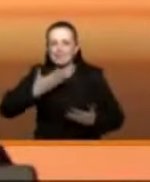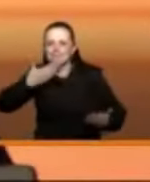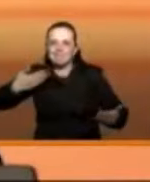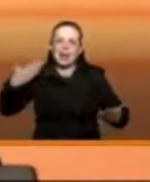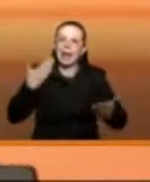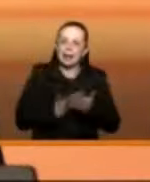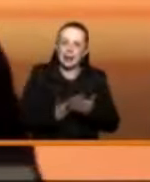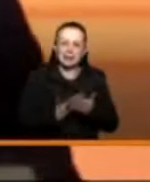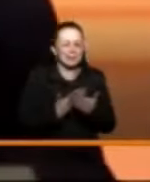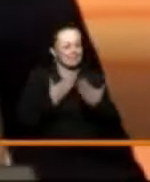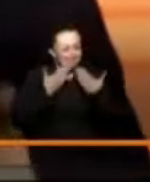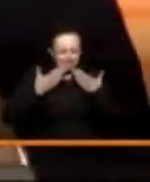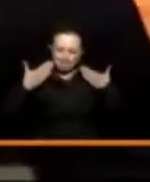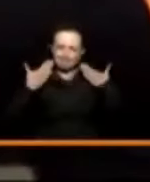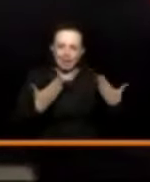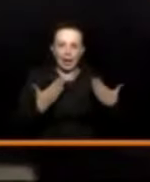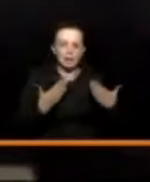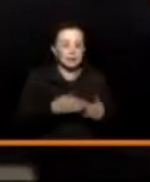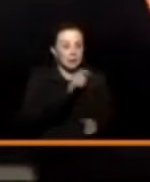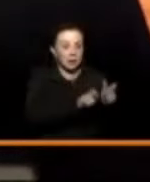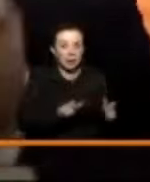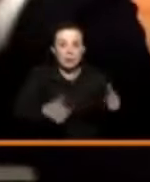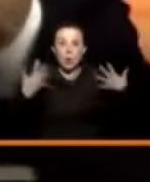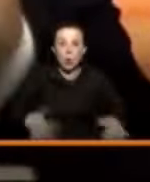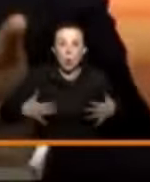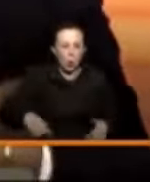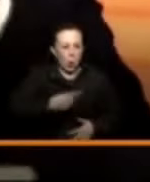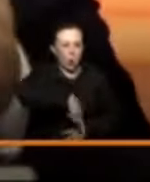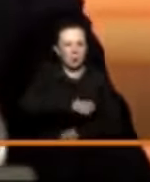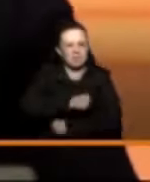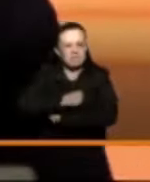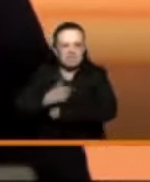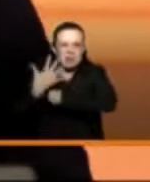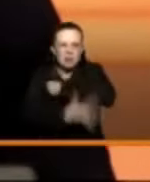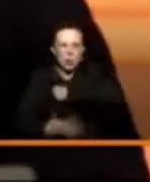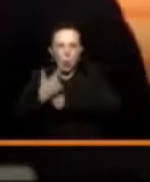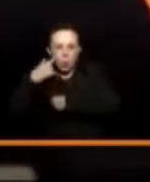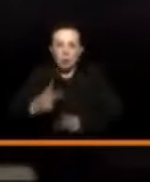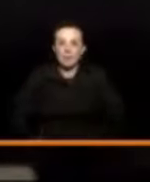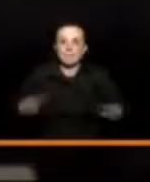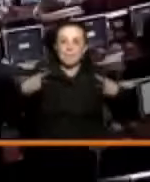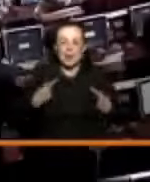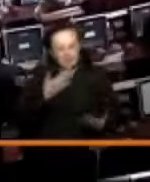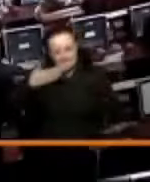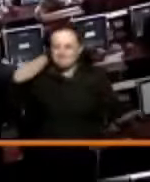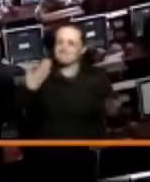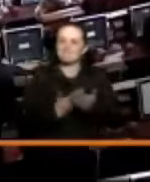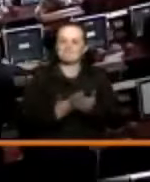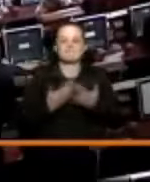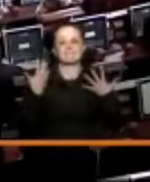gracias, gracias por ser la primera línea de la vida en nuestro país.